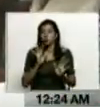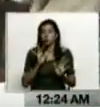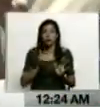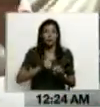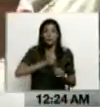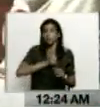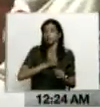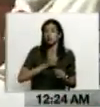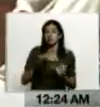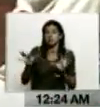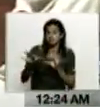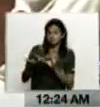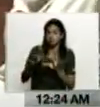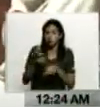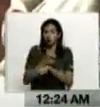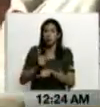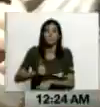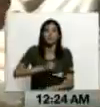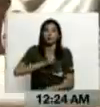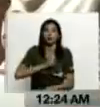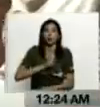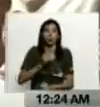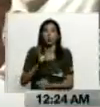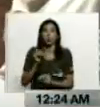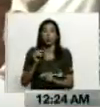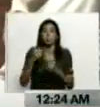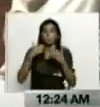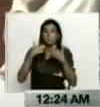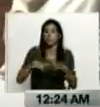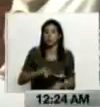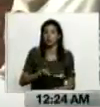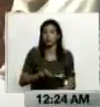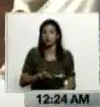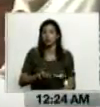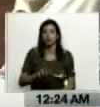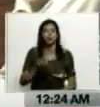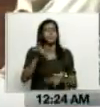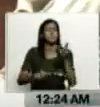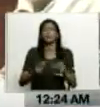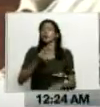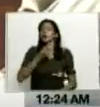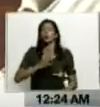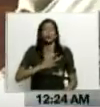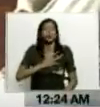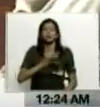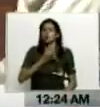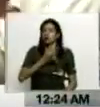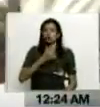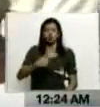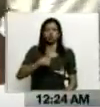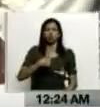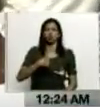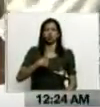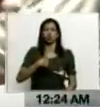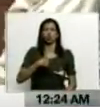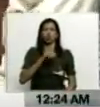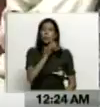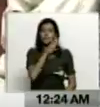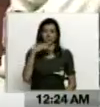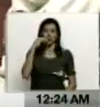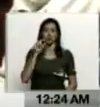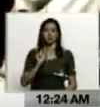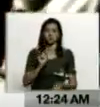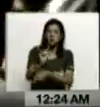ve que es un momento para la sobrevivencia yo yo entiendo que hay gente que le encanta que yo me convierta en el en